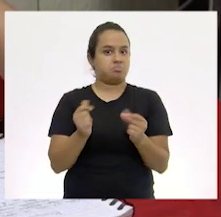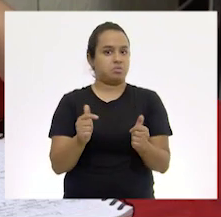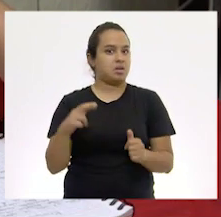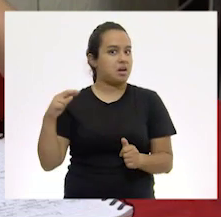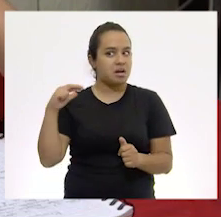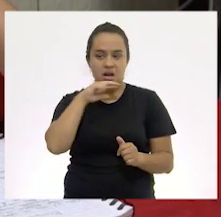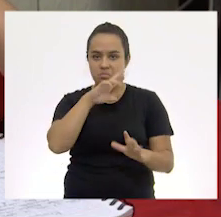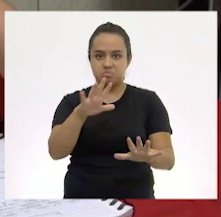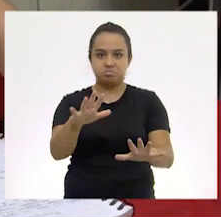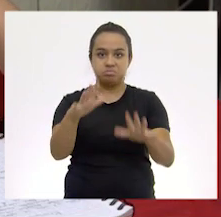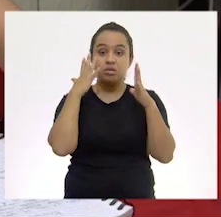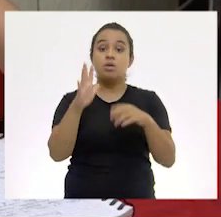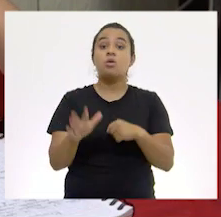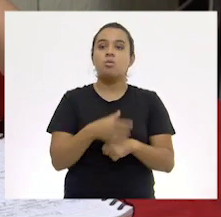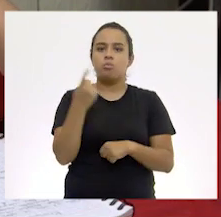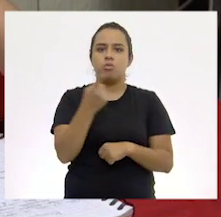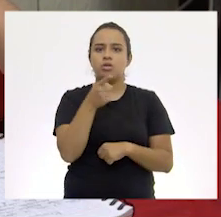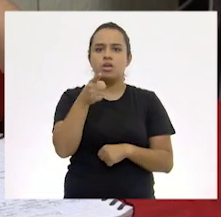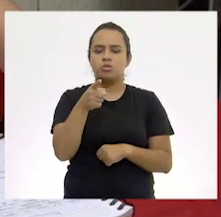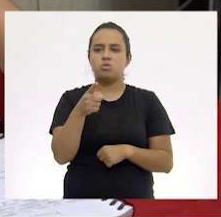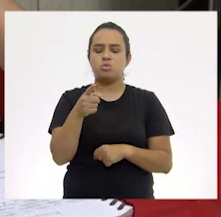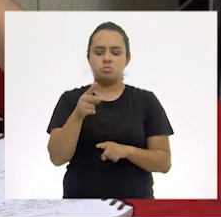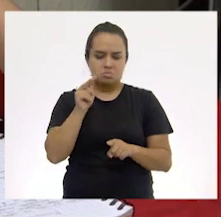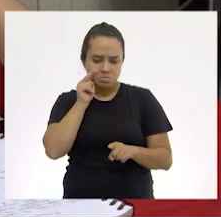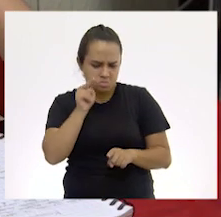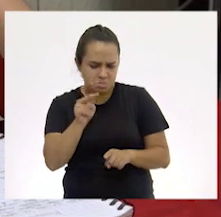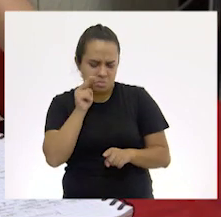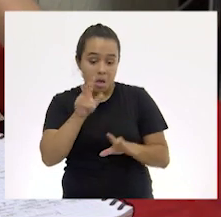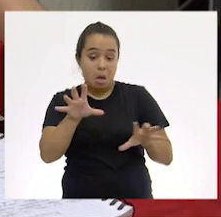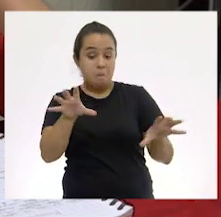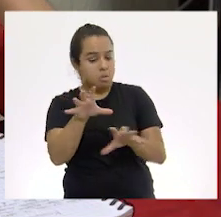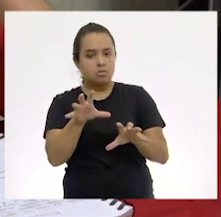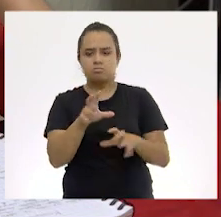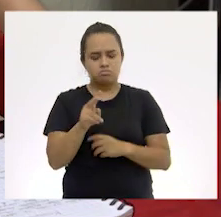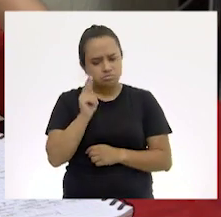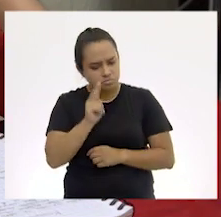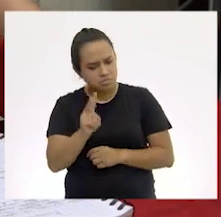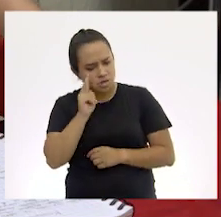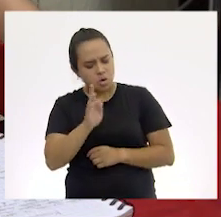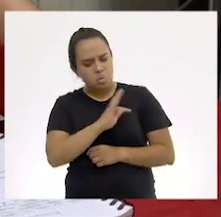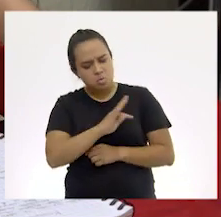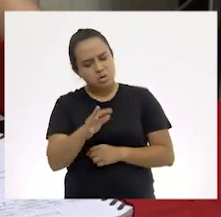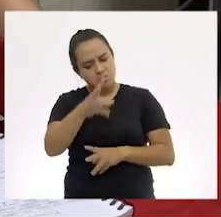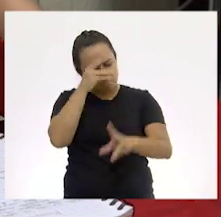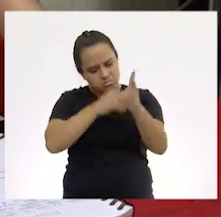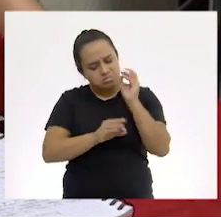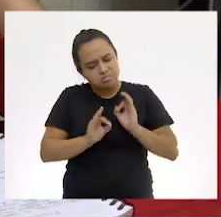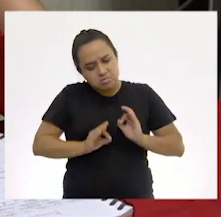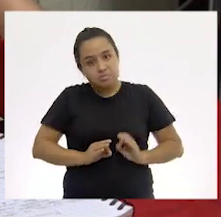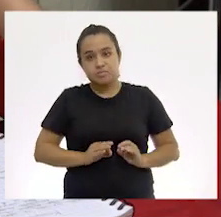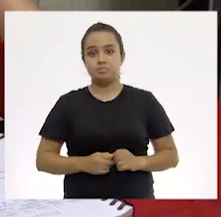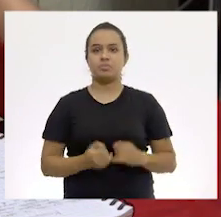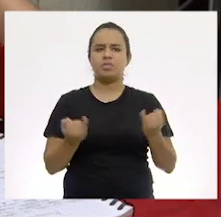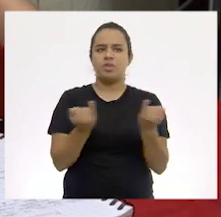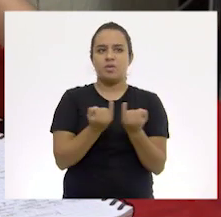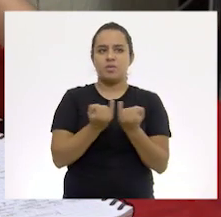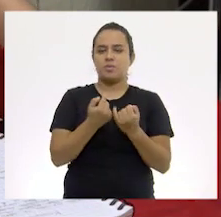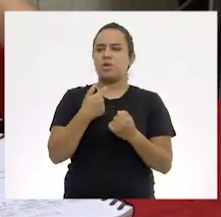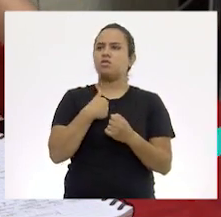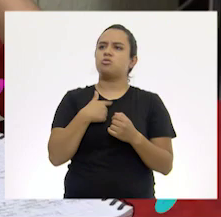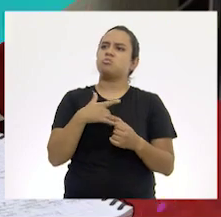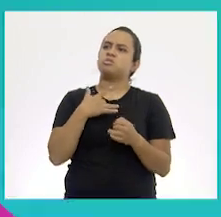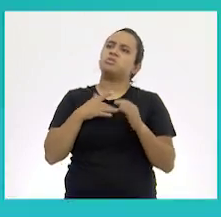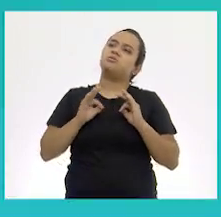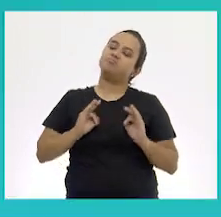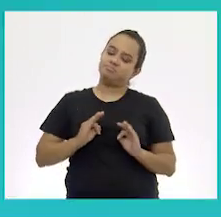el internet porque escuchas muy bien, no se te traba nada y puedes trabajar cómodo. Así como yo me la paso cómodo en las